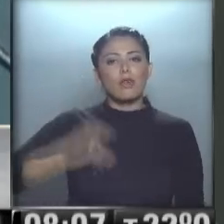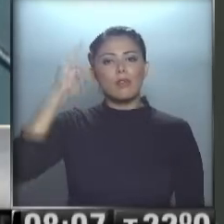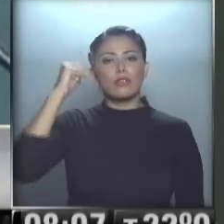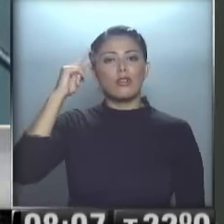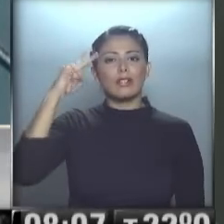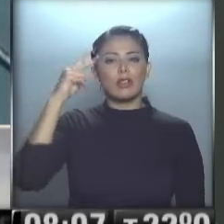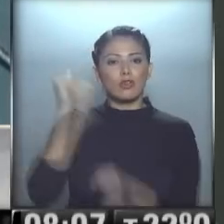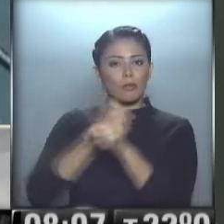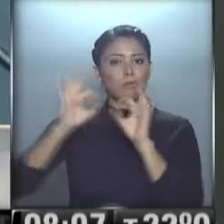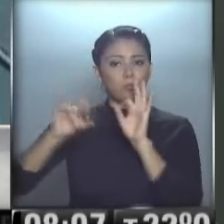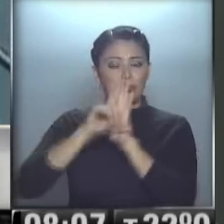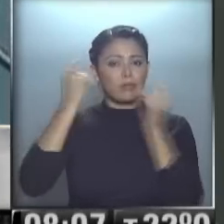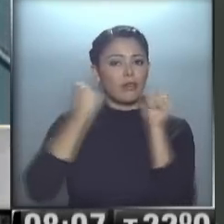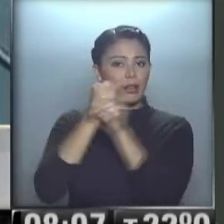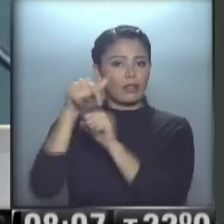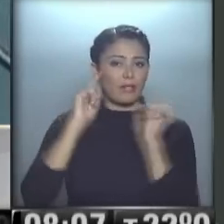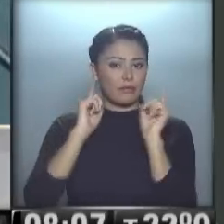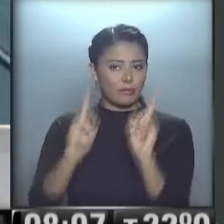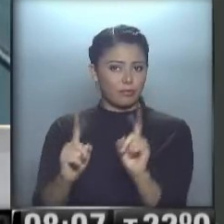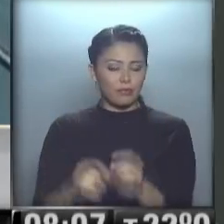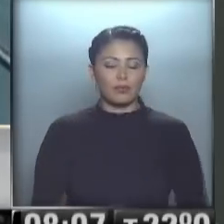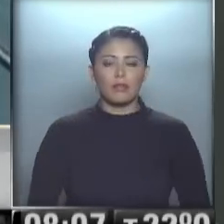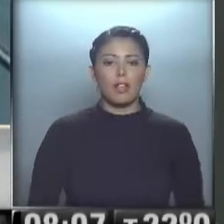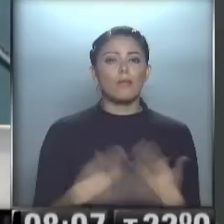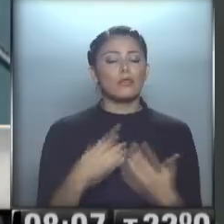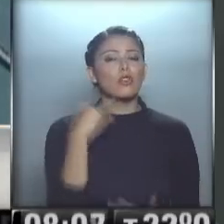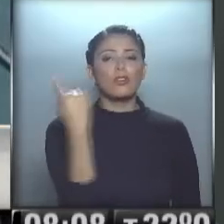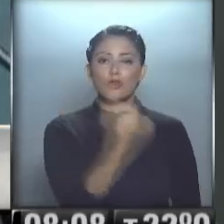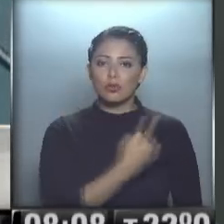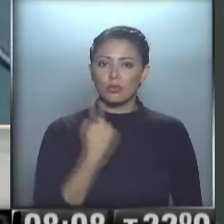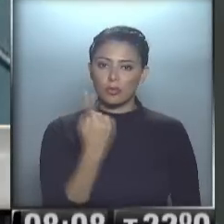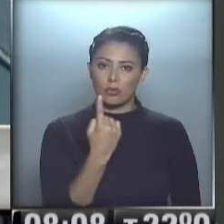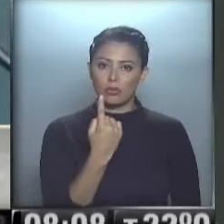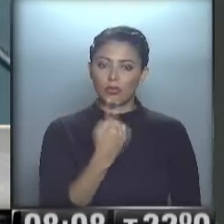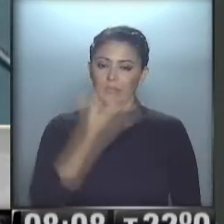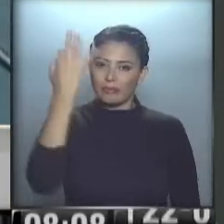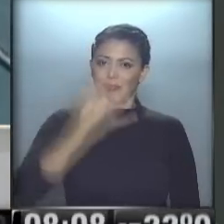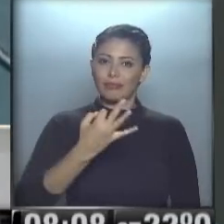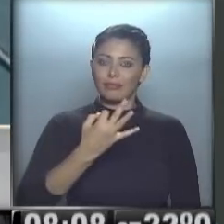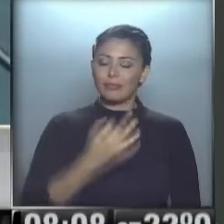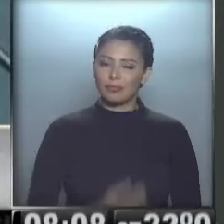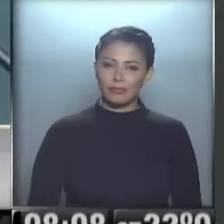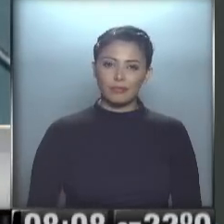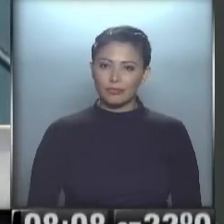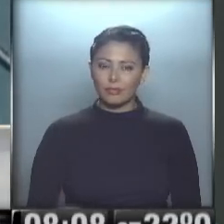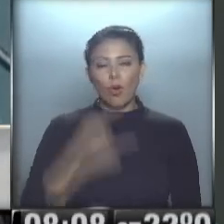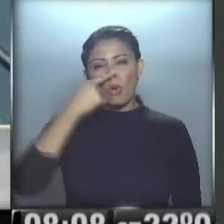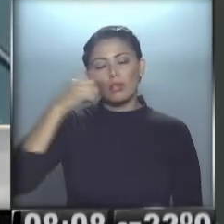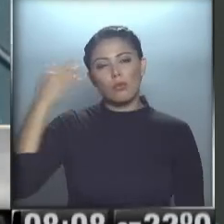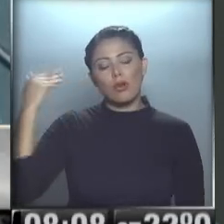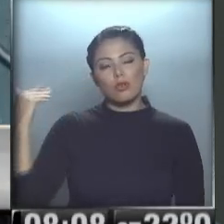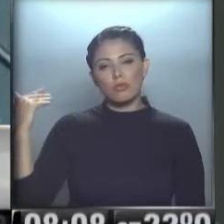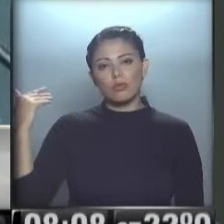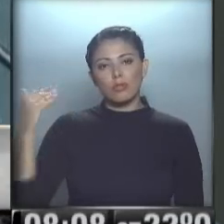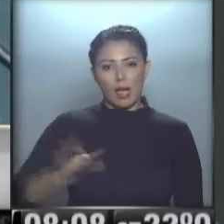1992 por lo tanto eh nosotros lo que tenemos es efectivamente eh en los últimos